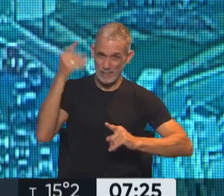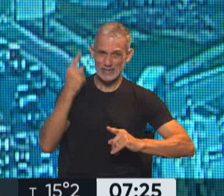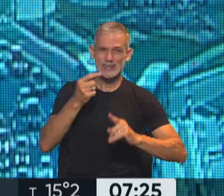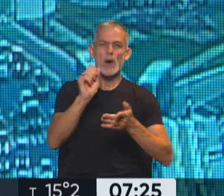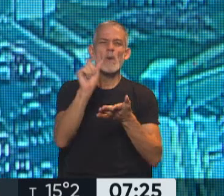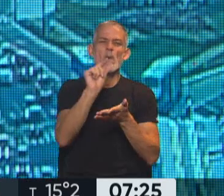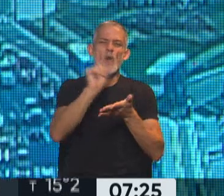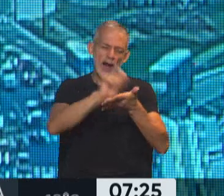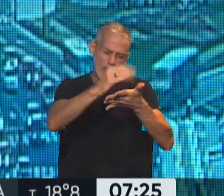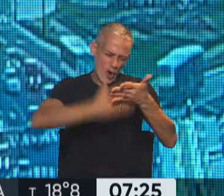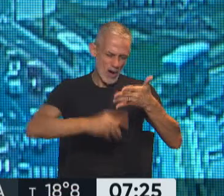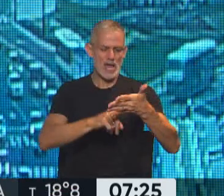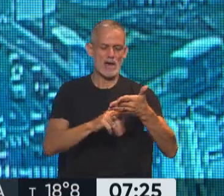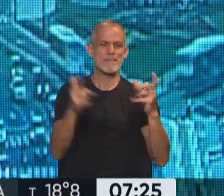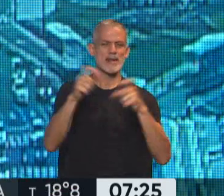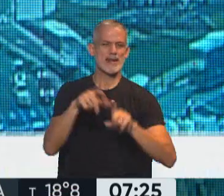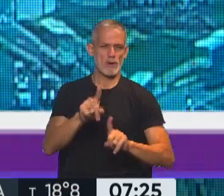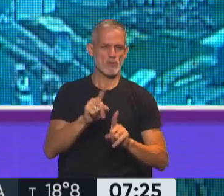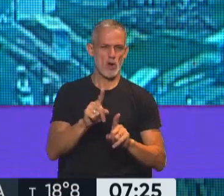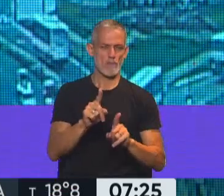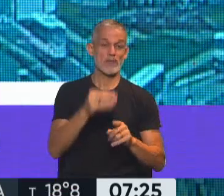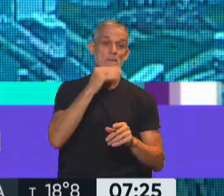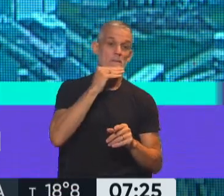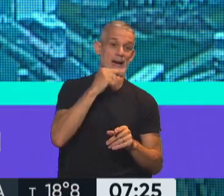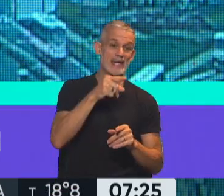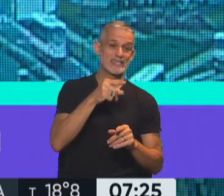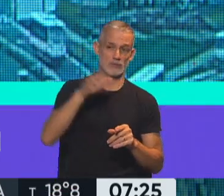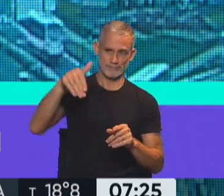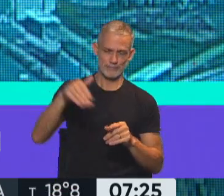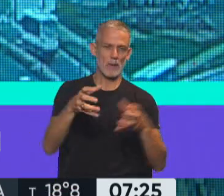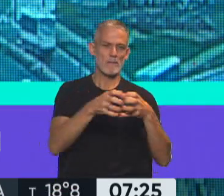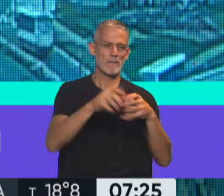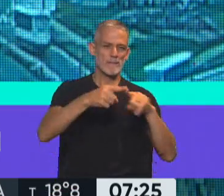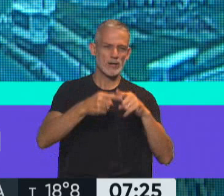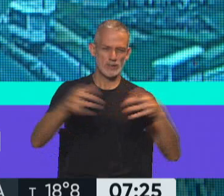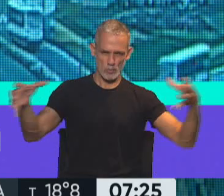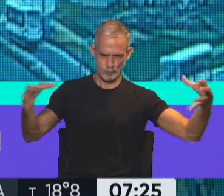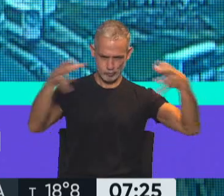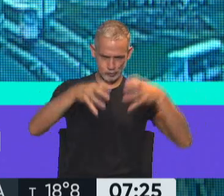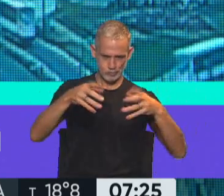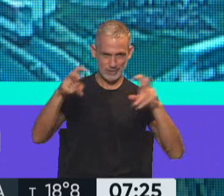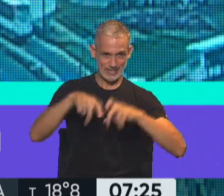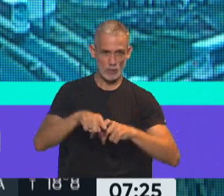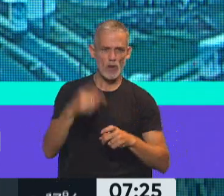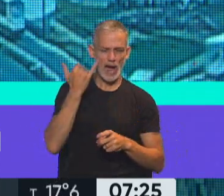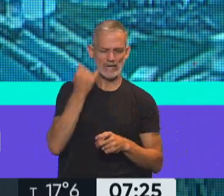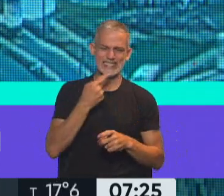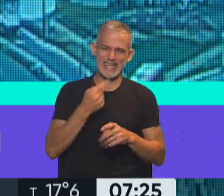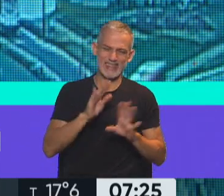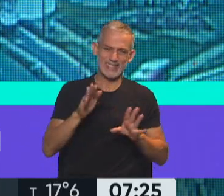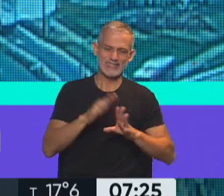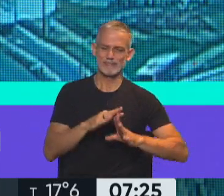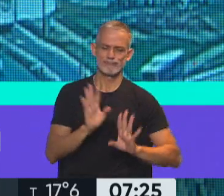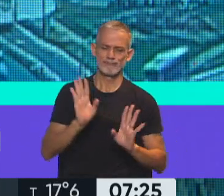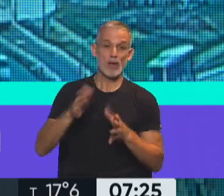borrador y luego una reunión desde sergio massa con los presidentes de los bloques en aquel momento ya se hablaba de la